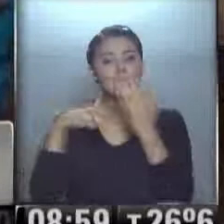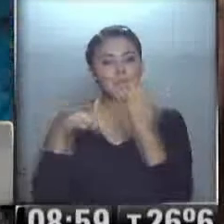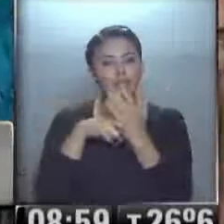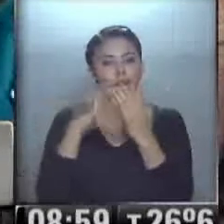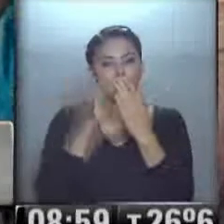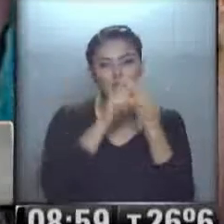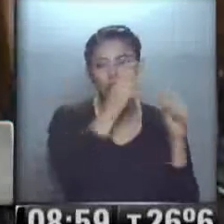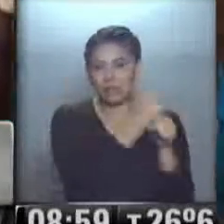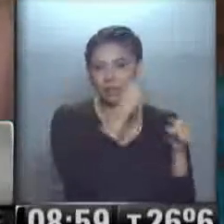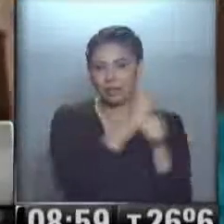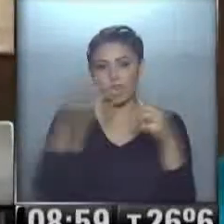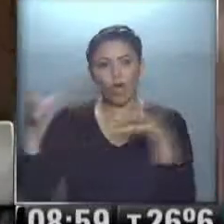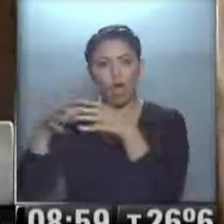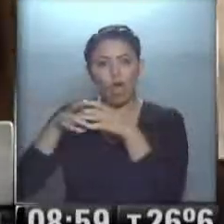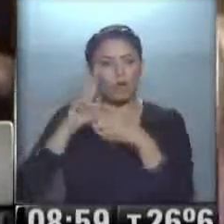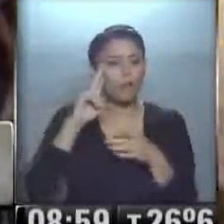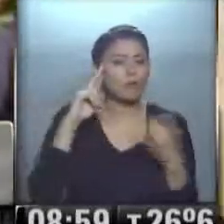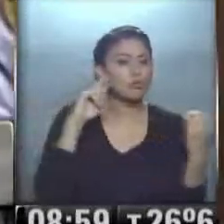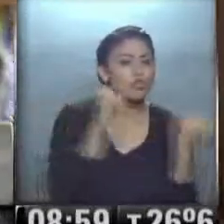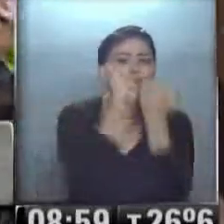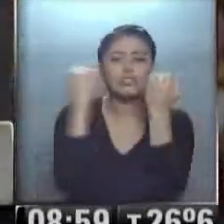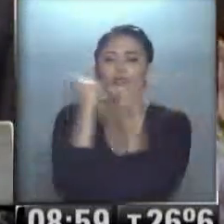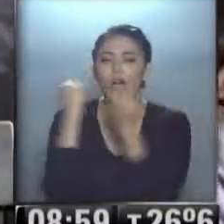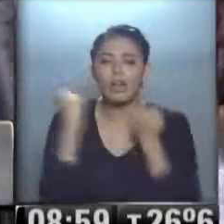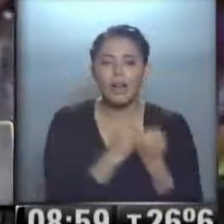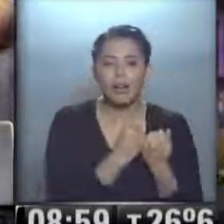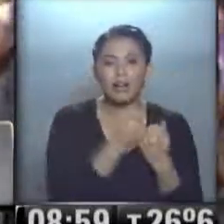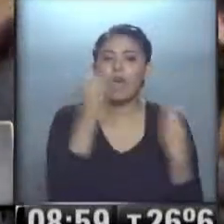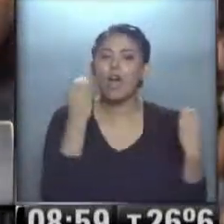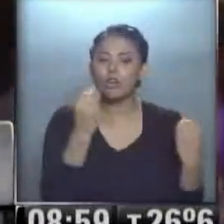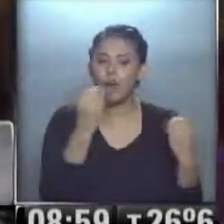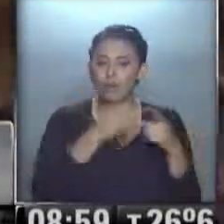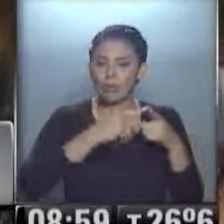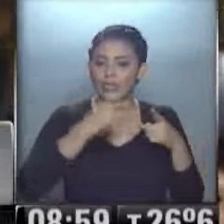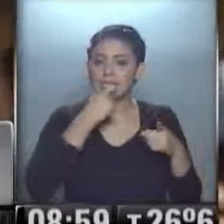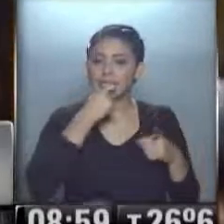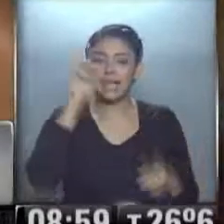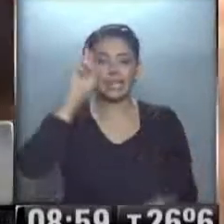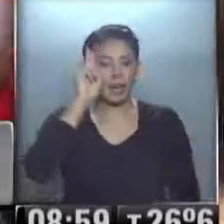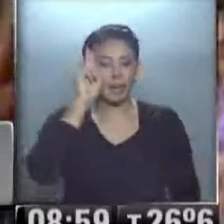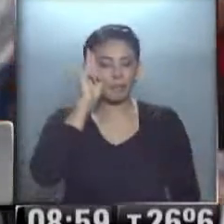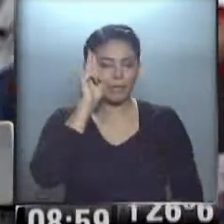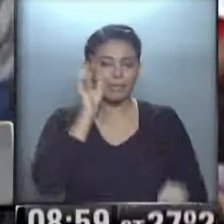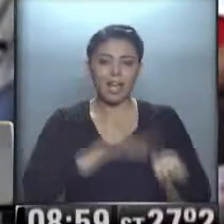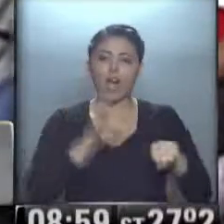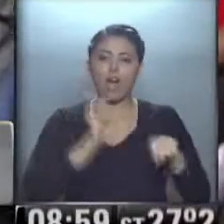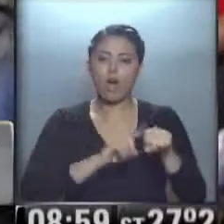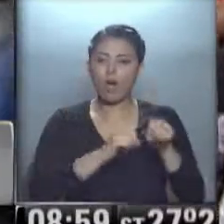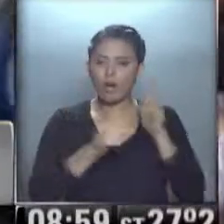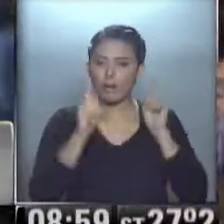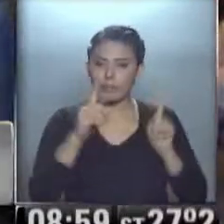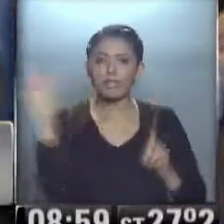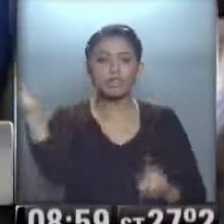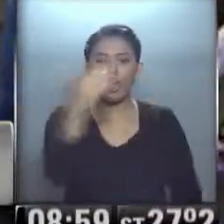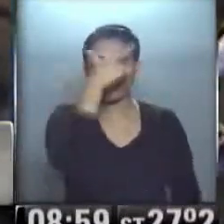ministerio de trabajo controlando la jornada la jornada de descanso de todos los chóferes que